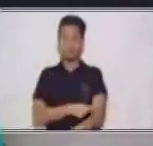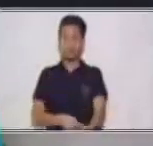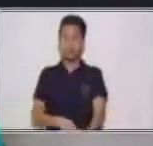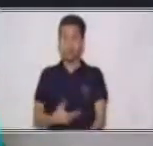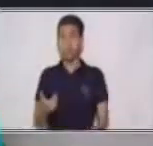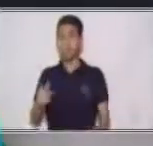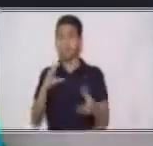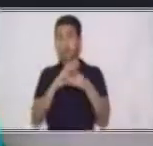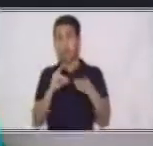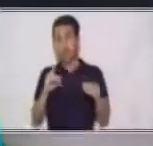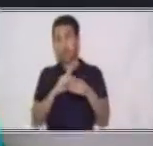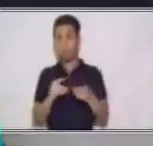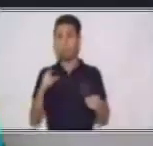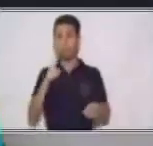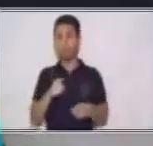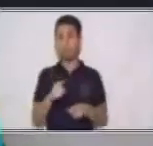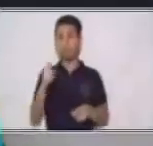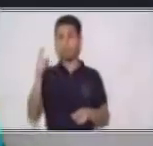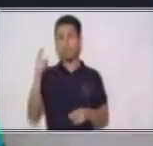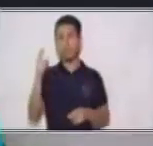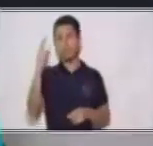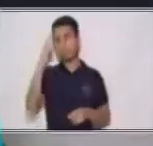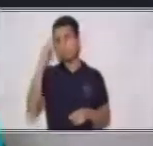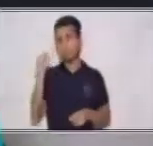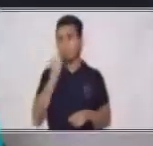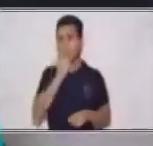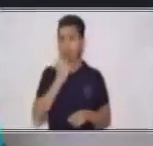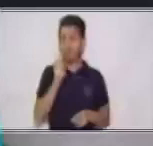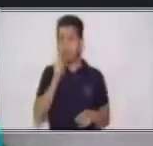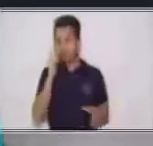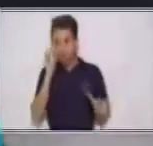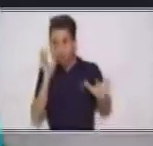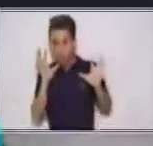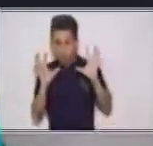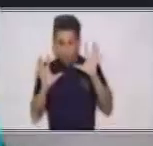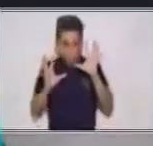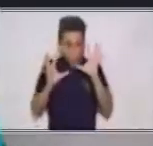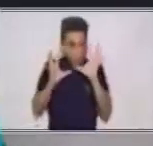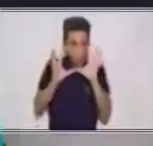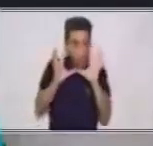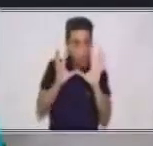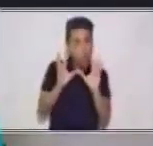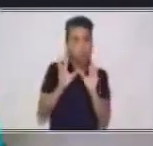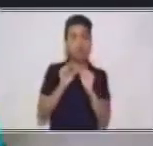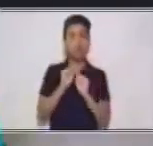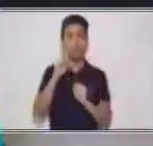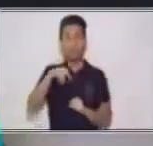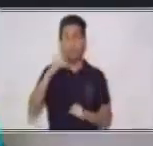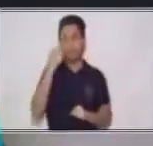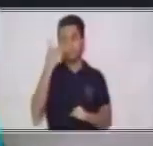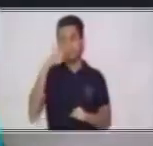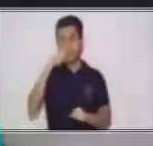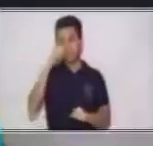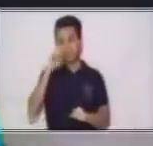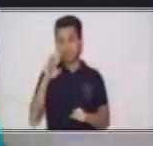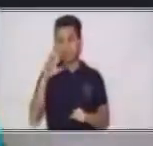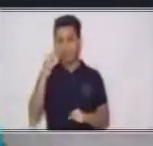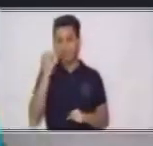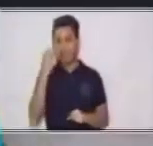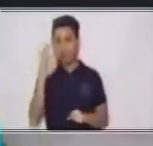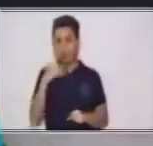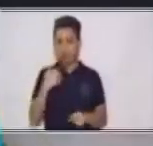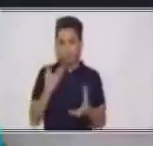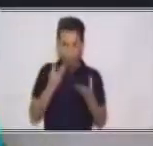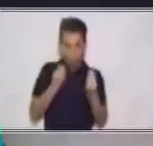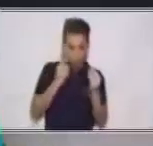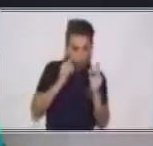cuentos, mitos, leyendas van a ser de misterio. También van a tener un poco de suspenso y también de temor. Y ahorita vamos